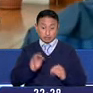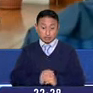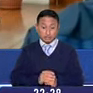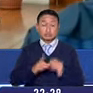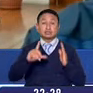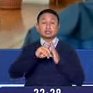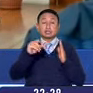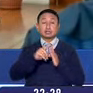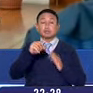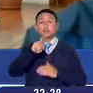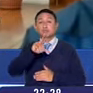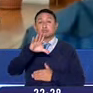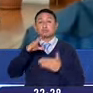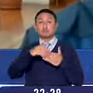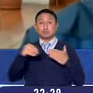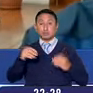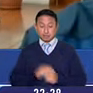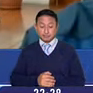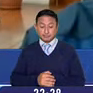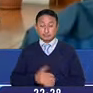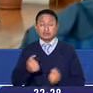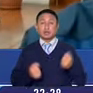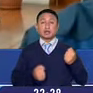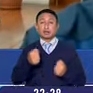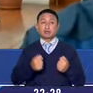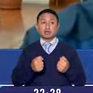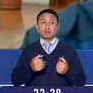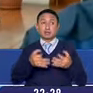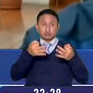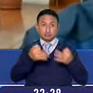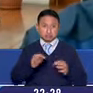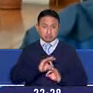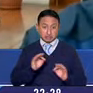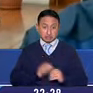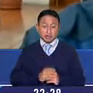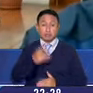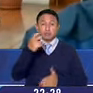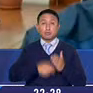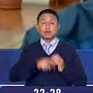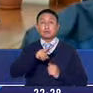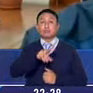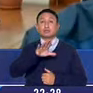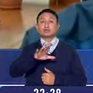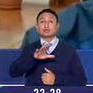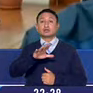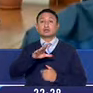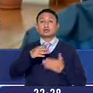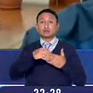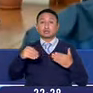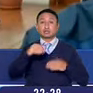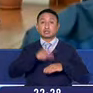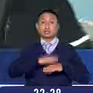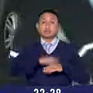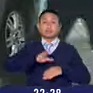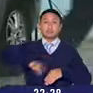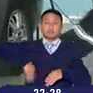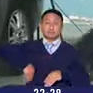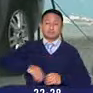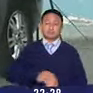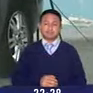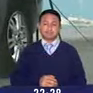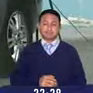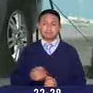le carga $25. Si el vehículo que no cumple dentro de su periodo tiene una multa de $25 por calendarización.